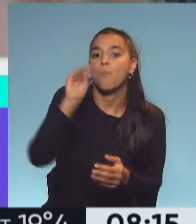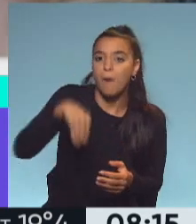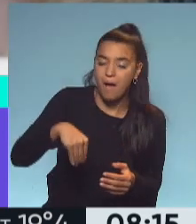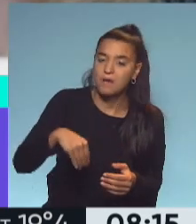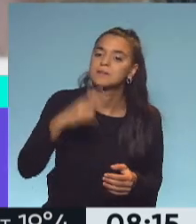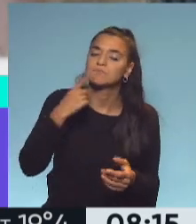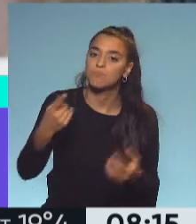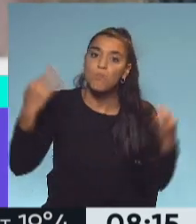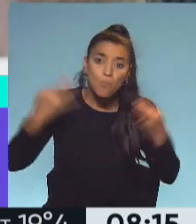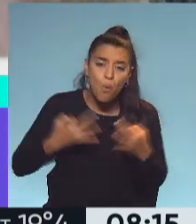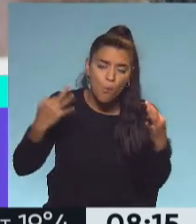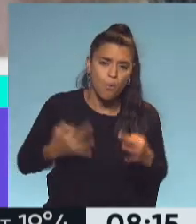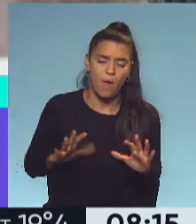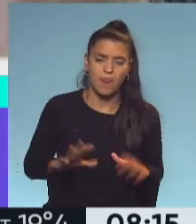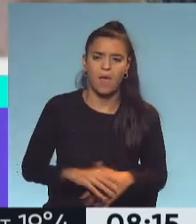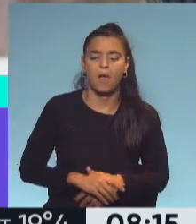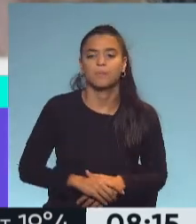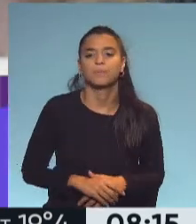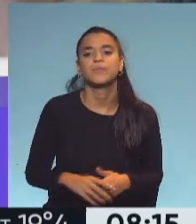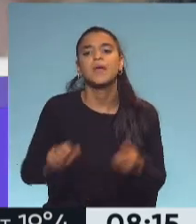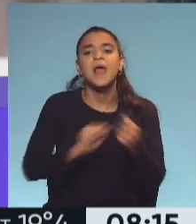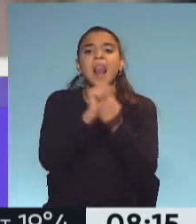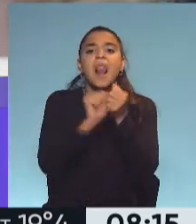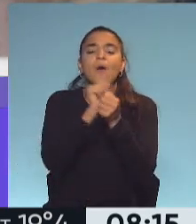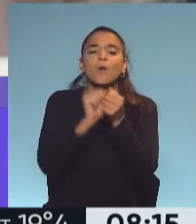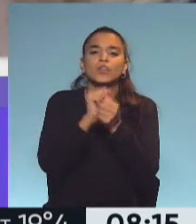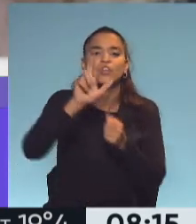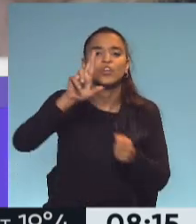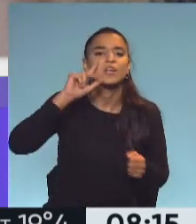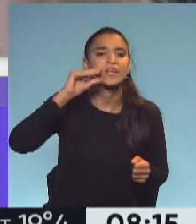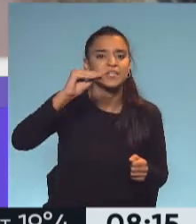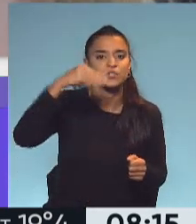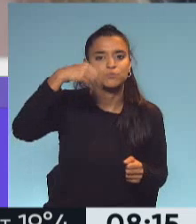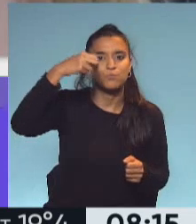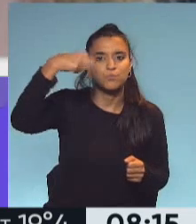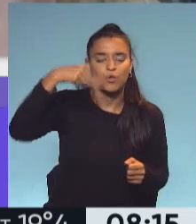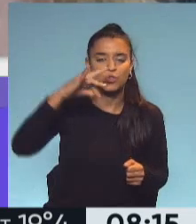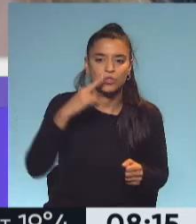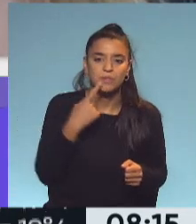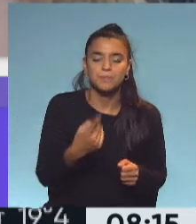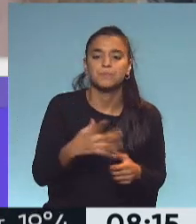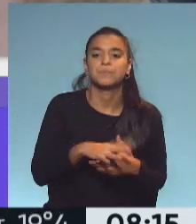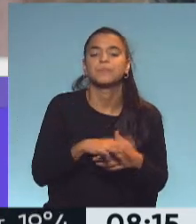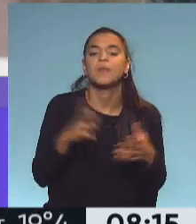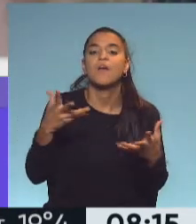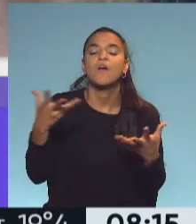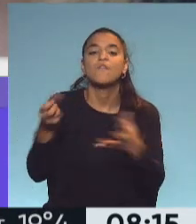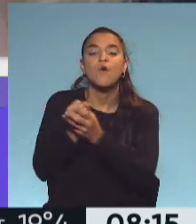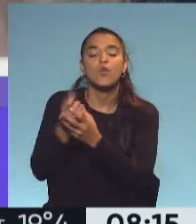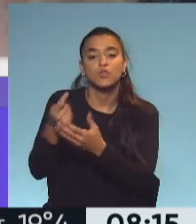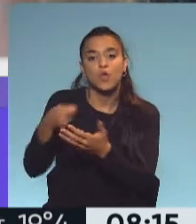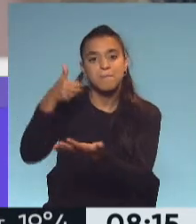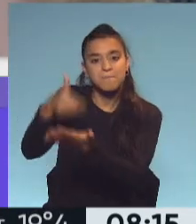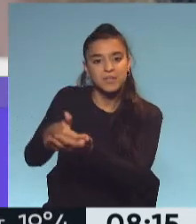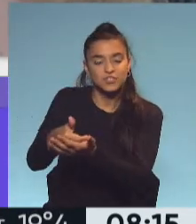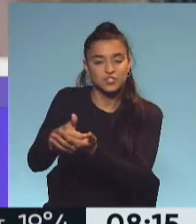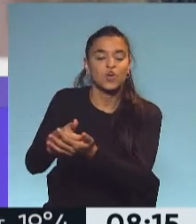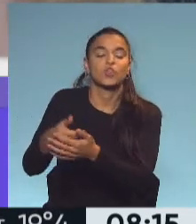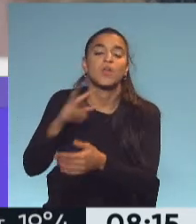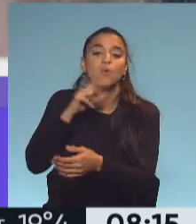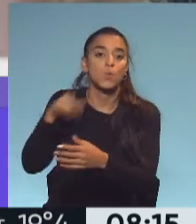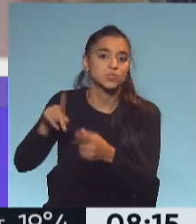muy auspiciosa con el laboratorio Richmond, como bien mencionabas, en una alianza con el Fondo de Inversión Directa de Rusia para